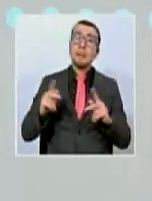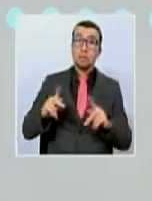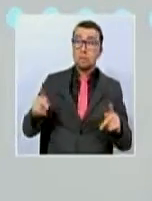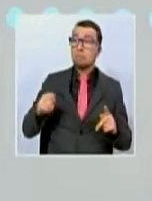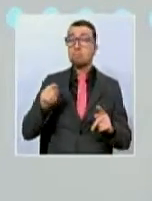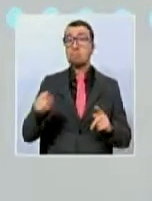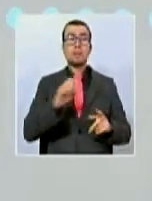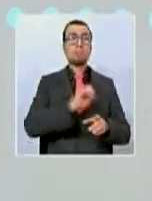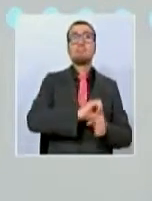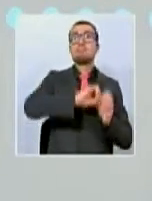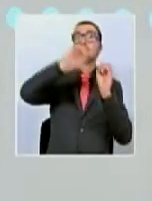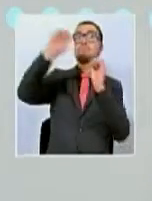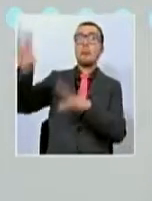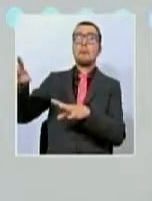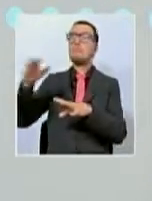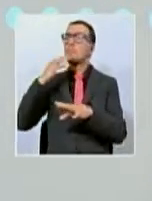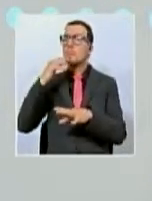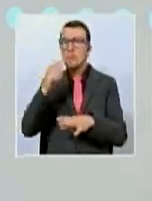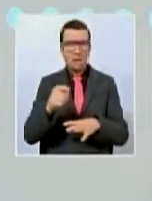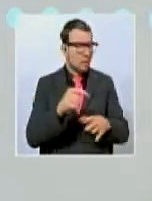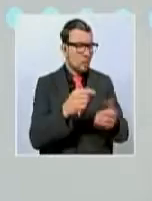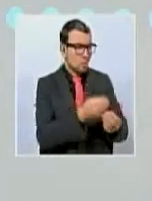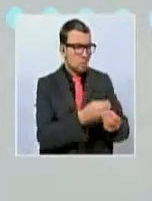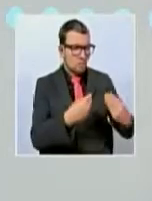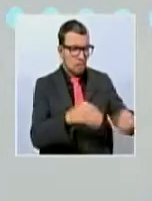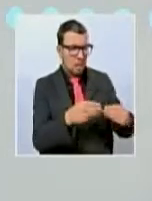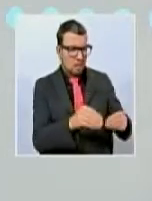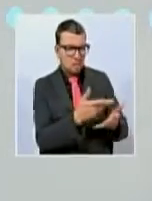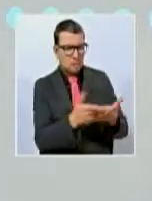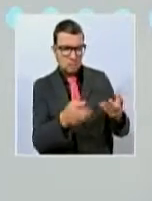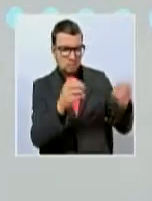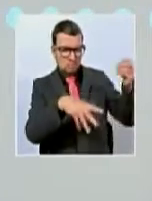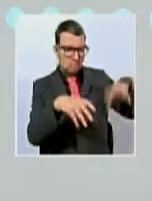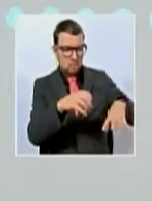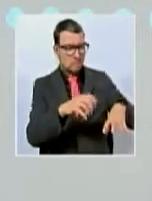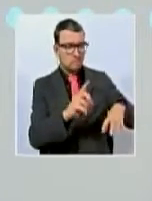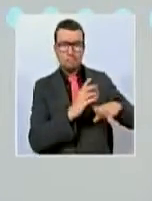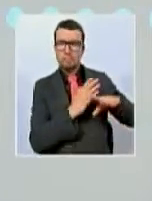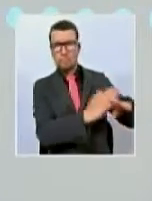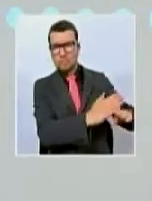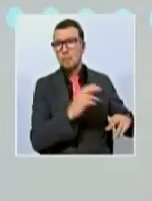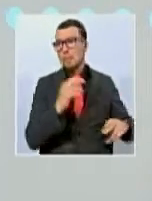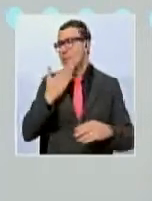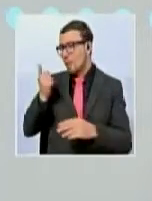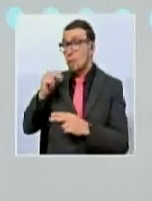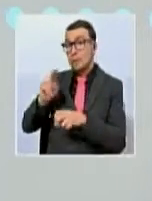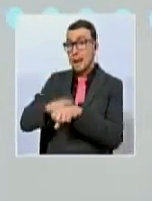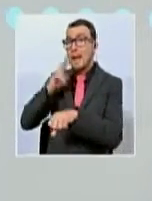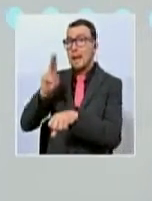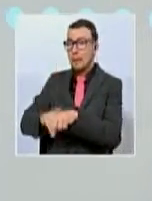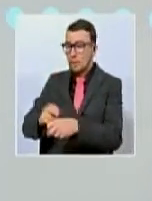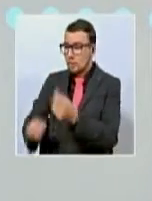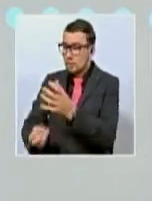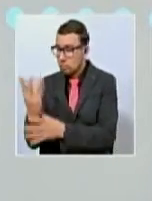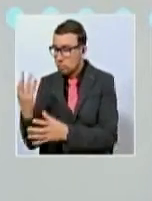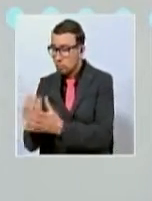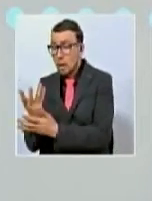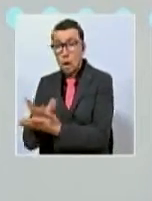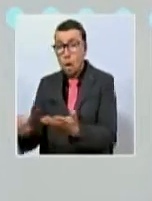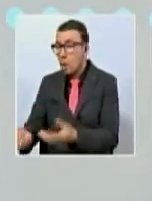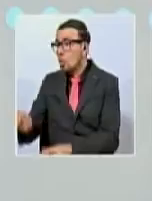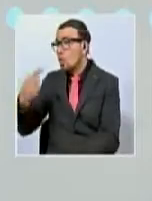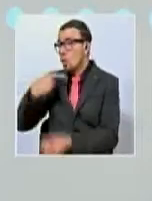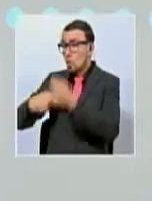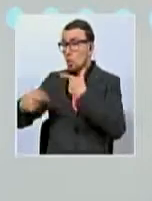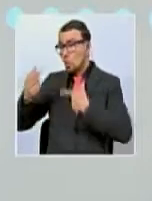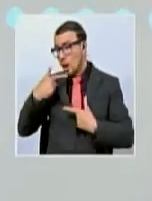migrado de esos productos sintéticos, pues prefieren lo natural, ¿cierto? Ya conocen las consecuencias y eso nos obliga como industria también a